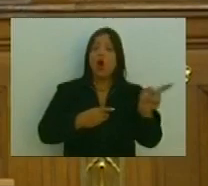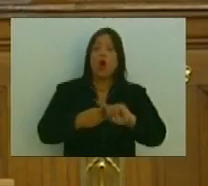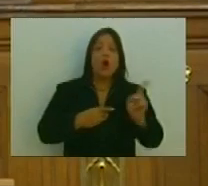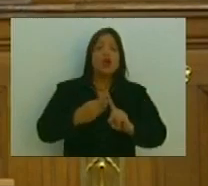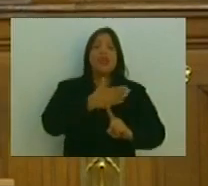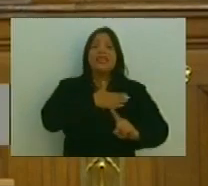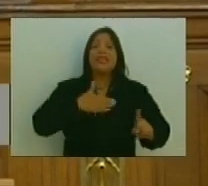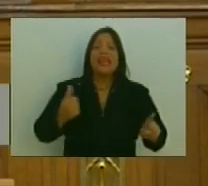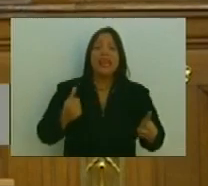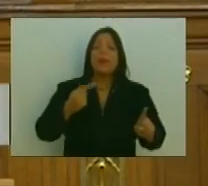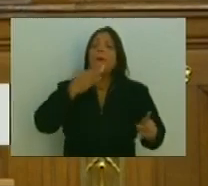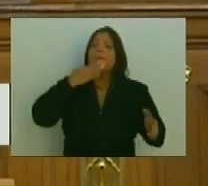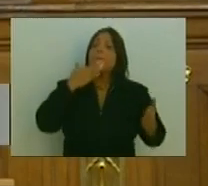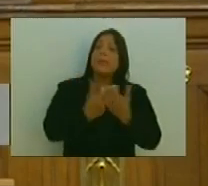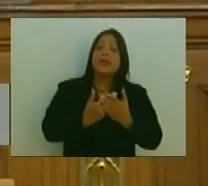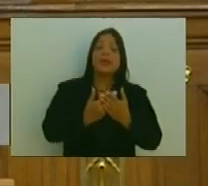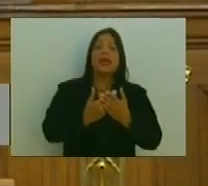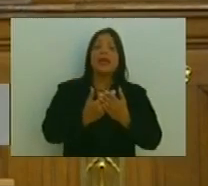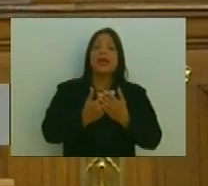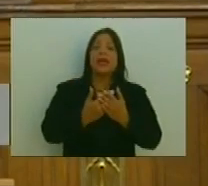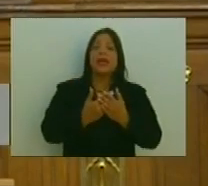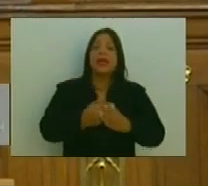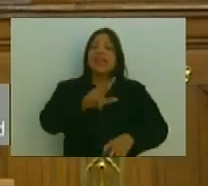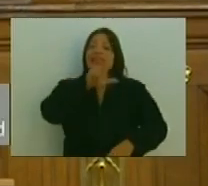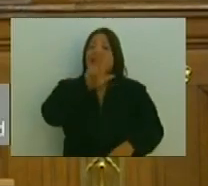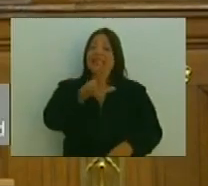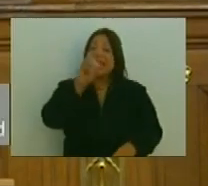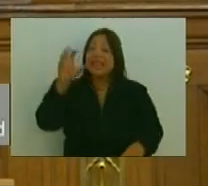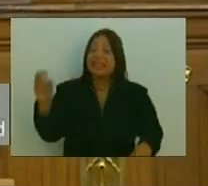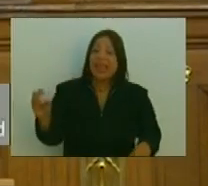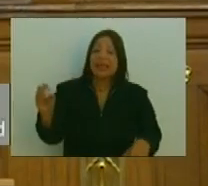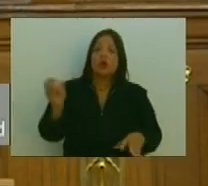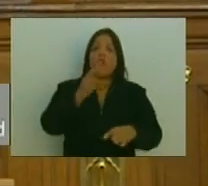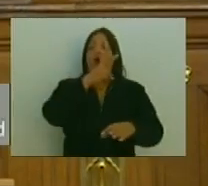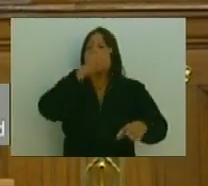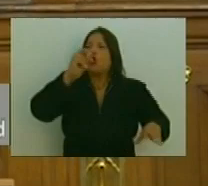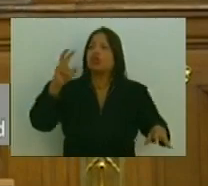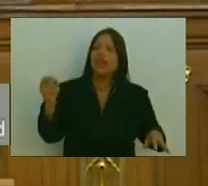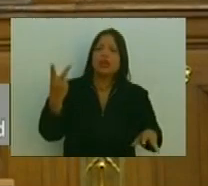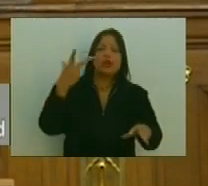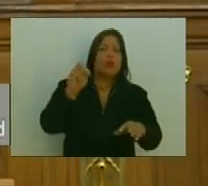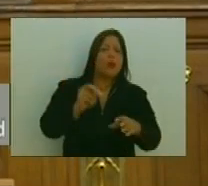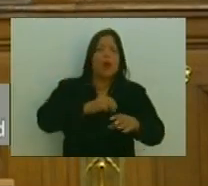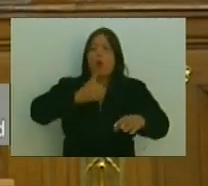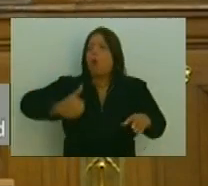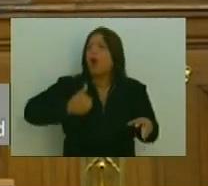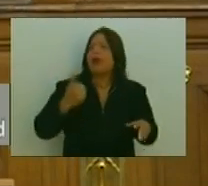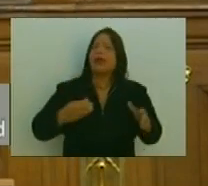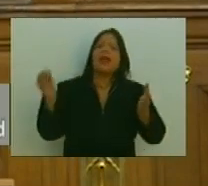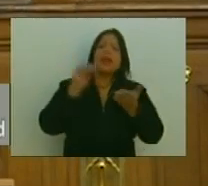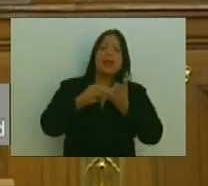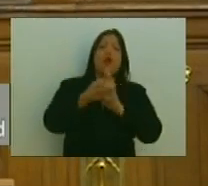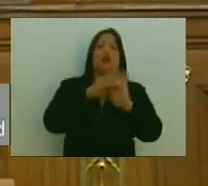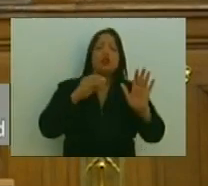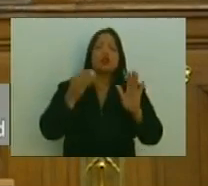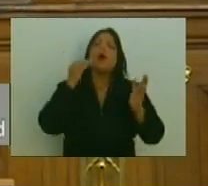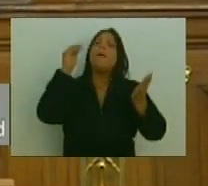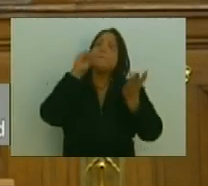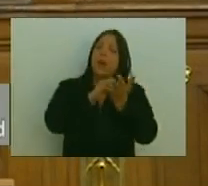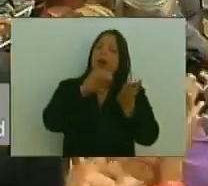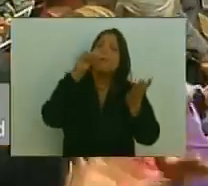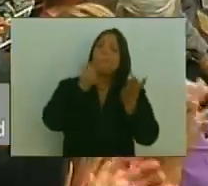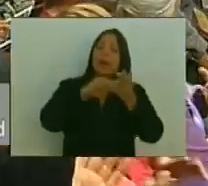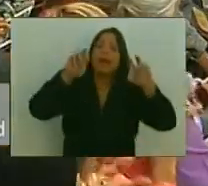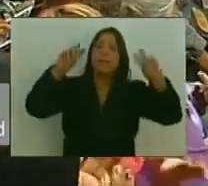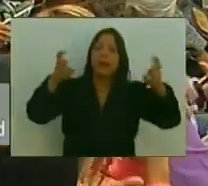Nosotros tenemos que exigir que en los 300 artículos, en los 250 artículos de la Constitución, esté presente el tema